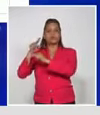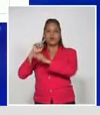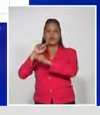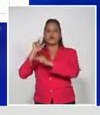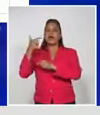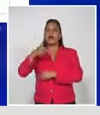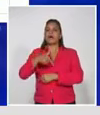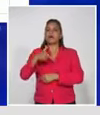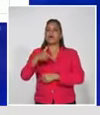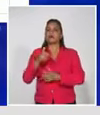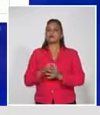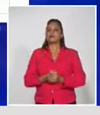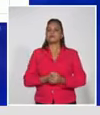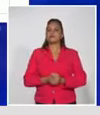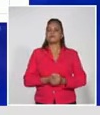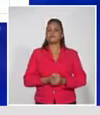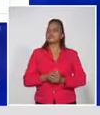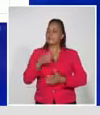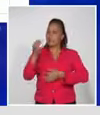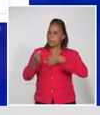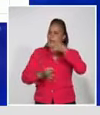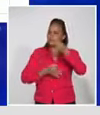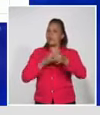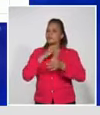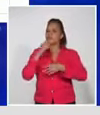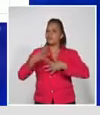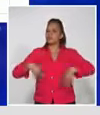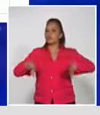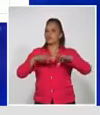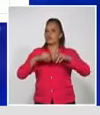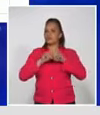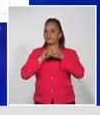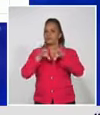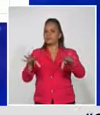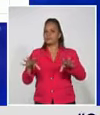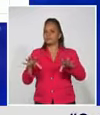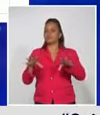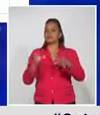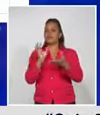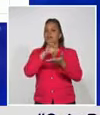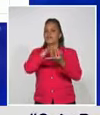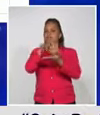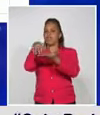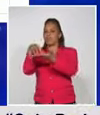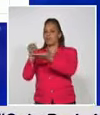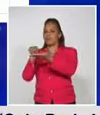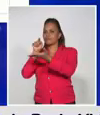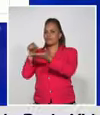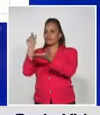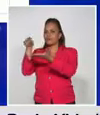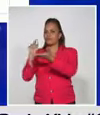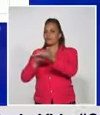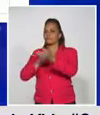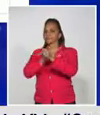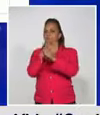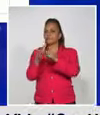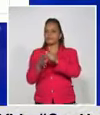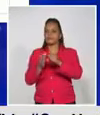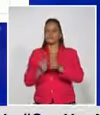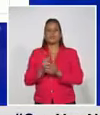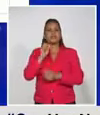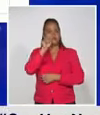que ya hemos comentado la situación epidemiológica que confronta. Finalmente, de los